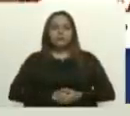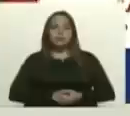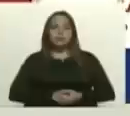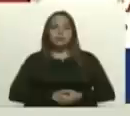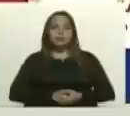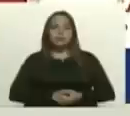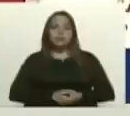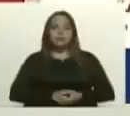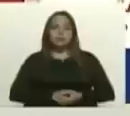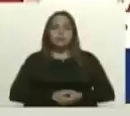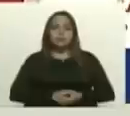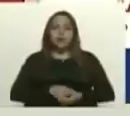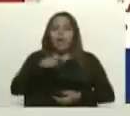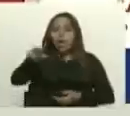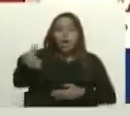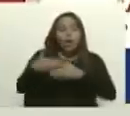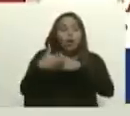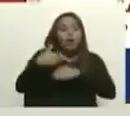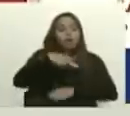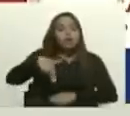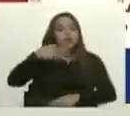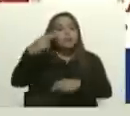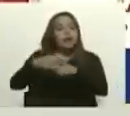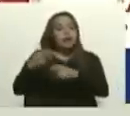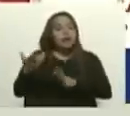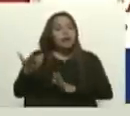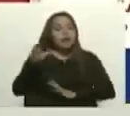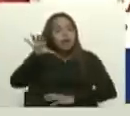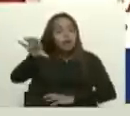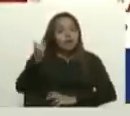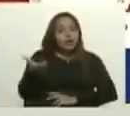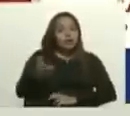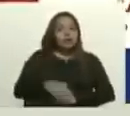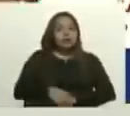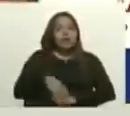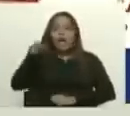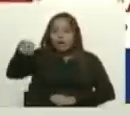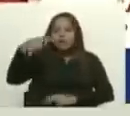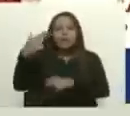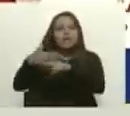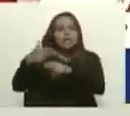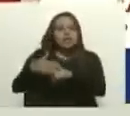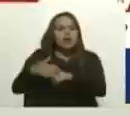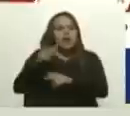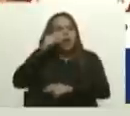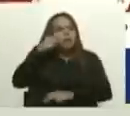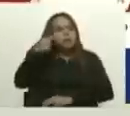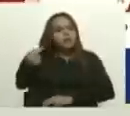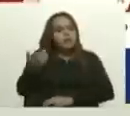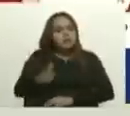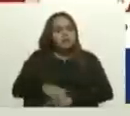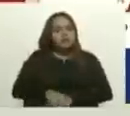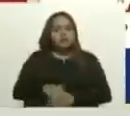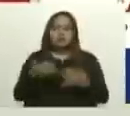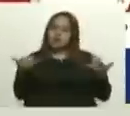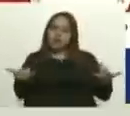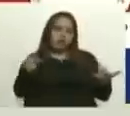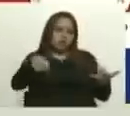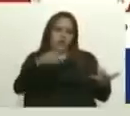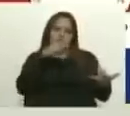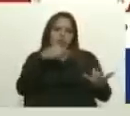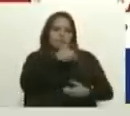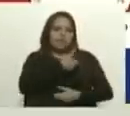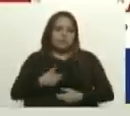Y es una amenaza contra nuestro país. Es una amenaza contra nuestro país lo que este señor dice. Ya no es presidente en este